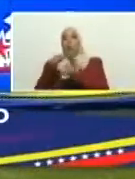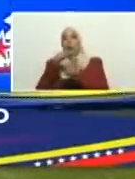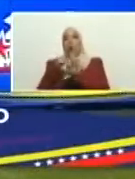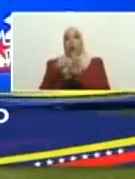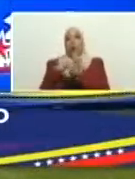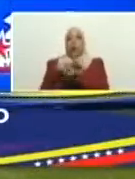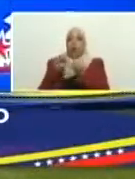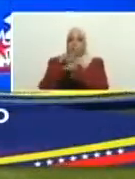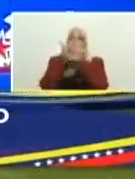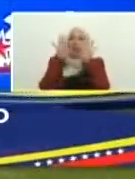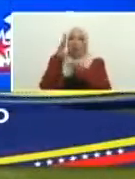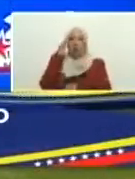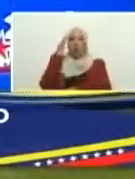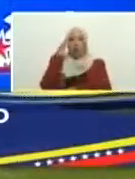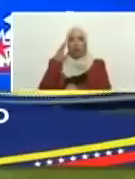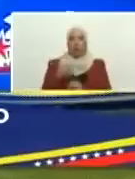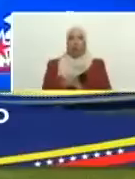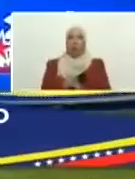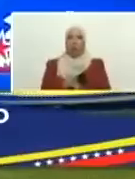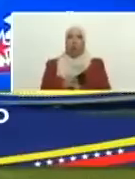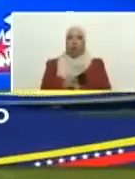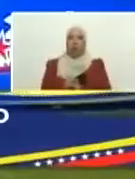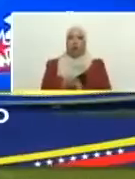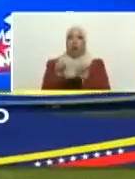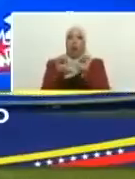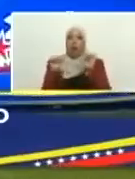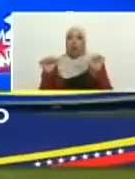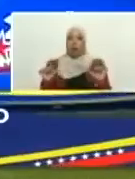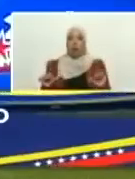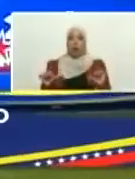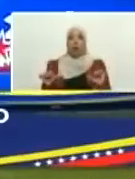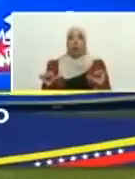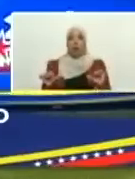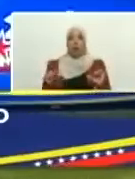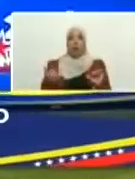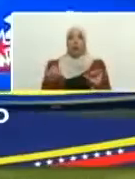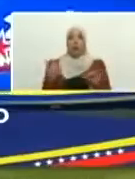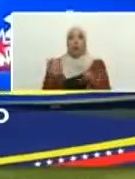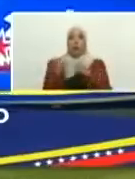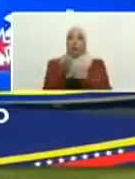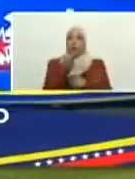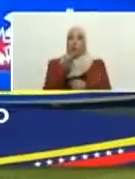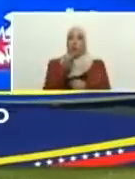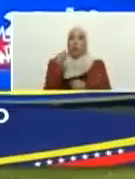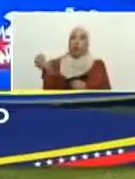claritas. Al modelo de la OFAC, mándalo largo